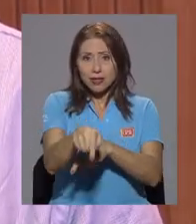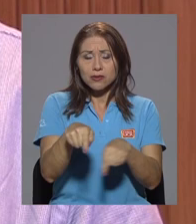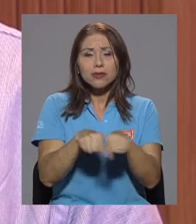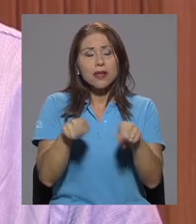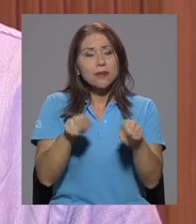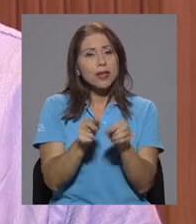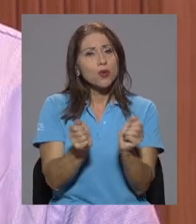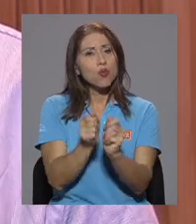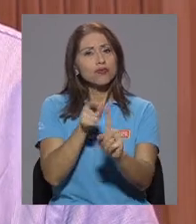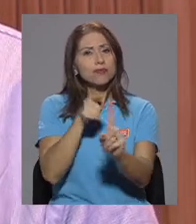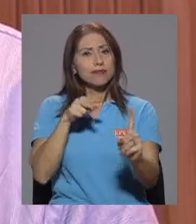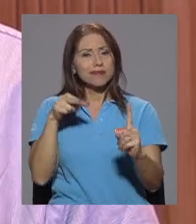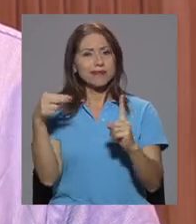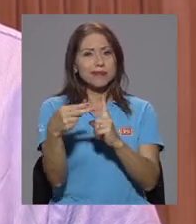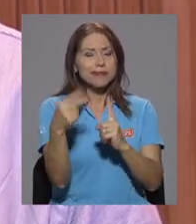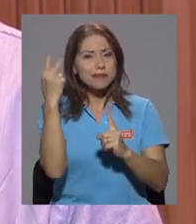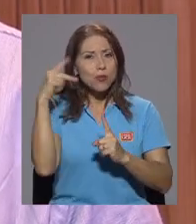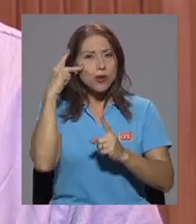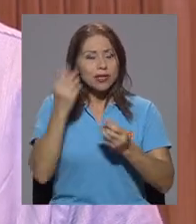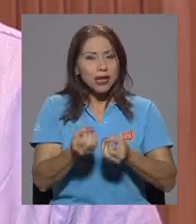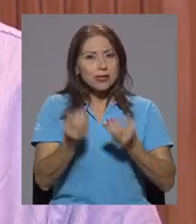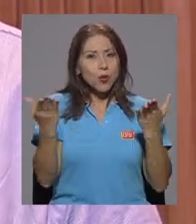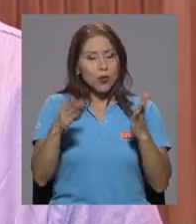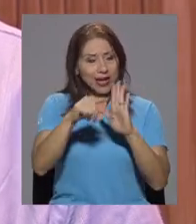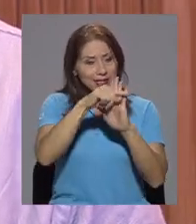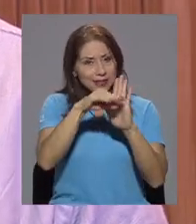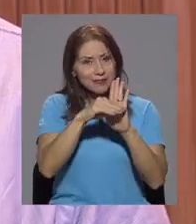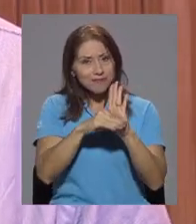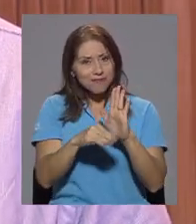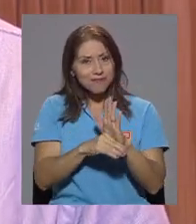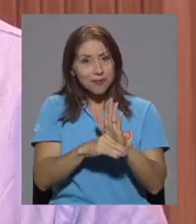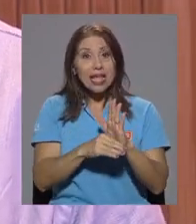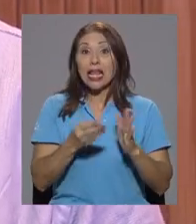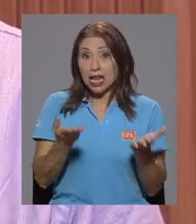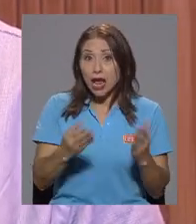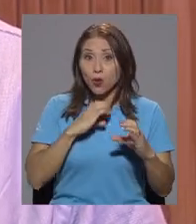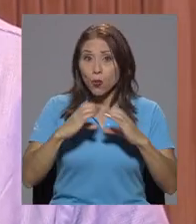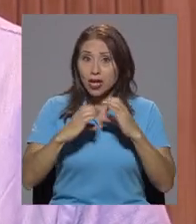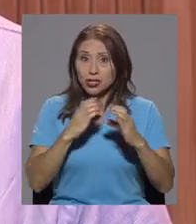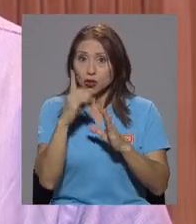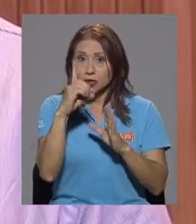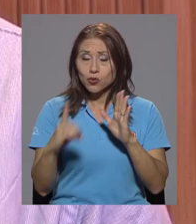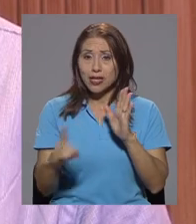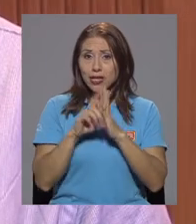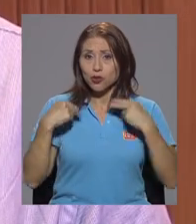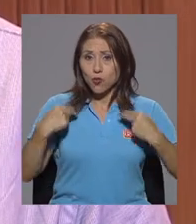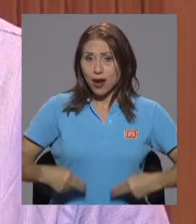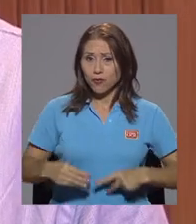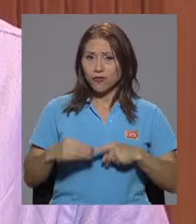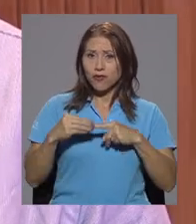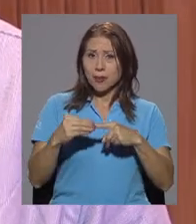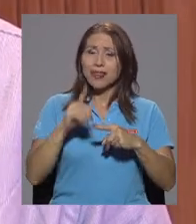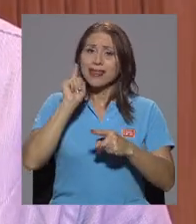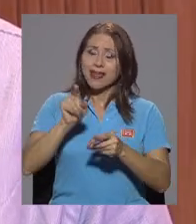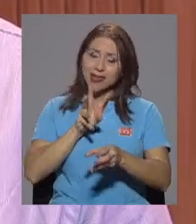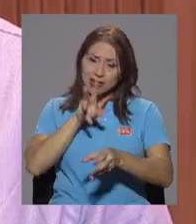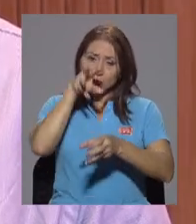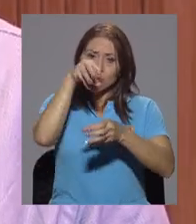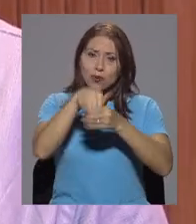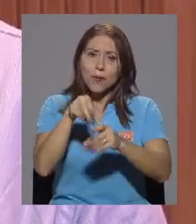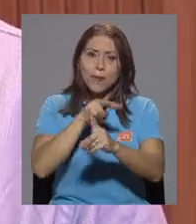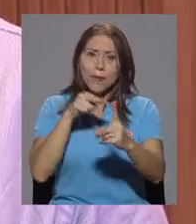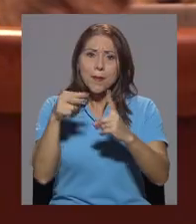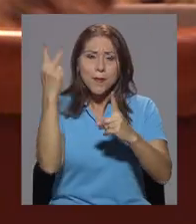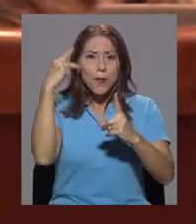una perspectiva de políticas públicas. Si la comunicación es un derecho humano fundamental, tiene que estar incluido en la perspectiva de